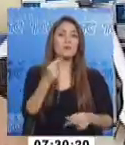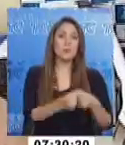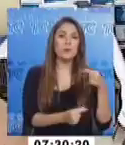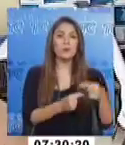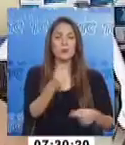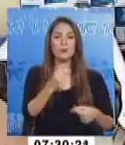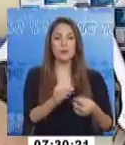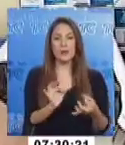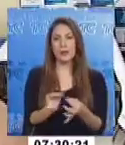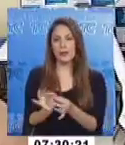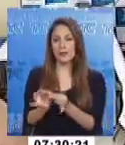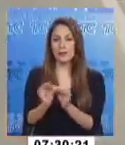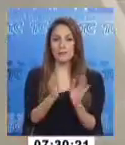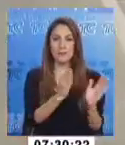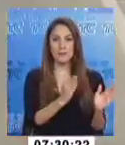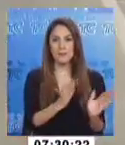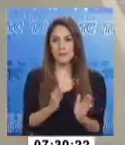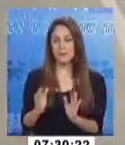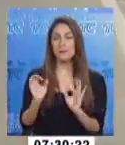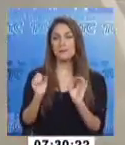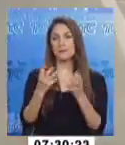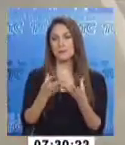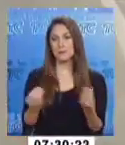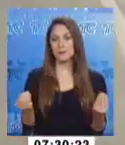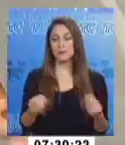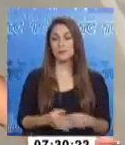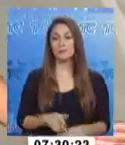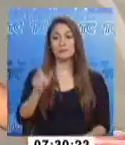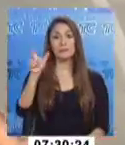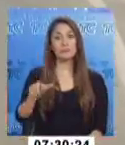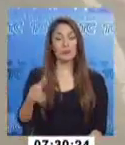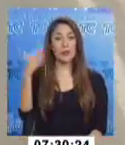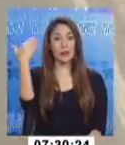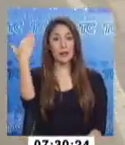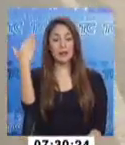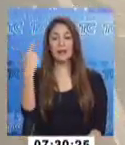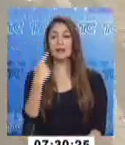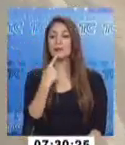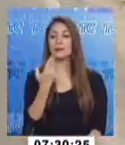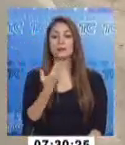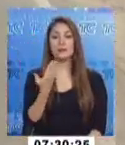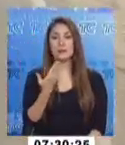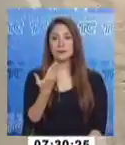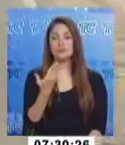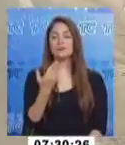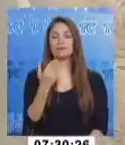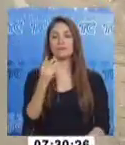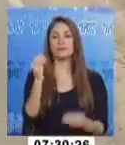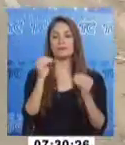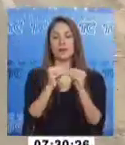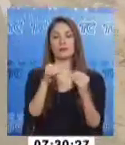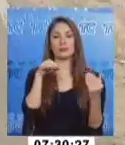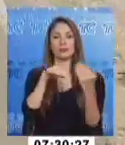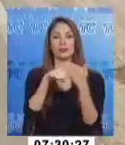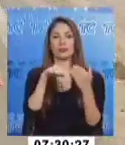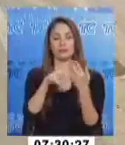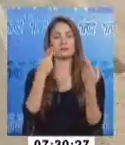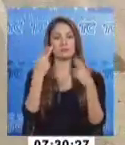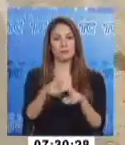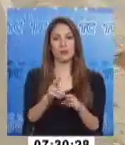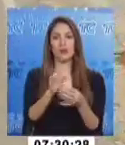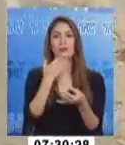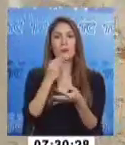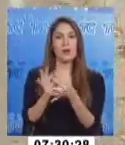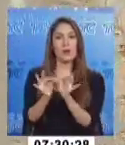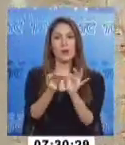el tiempo le vamos dotando estos servicios. El alcalde aseguró que se redireccionarán las rutas de transportación urbana para garantizar